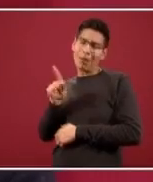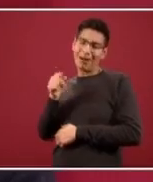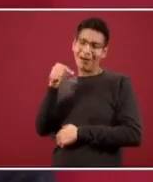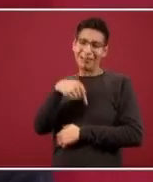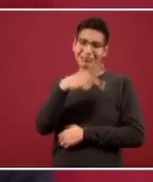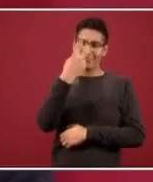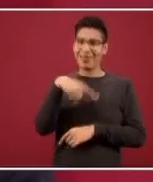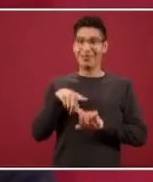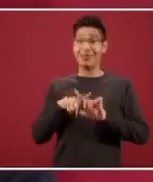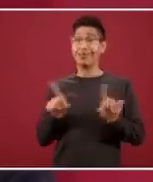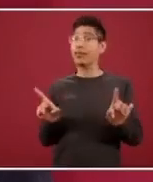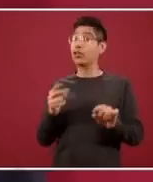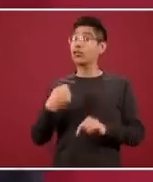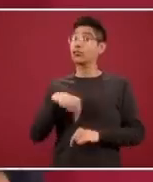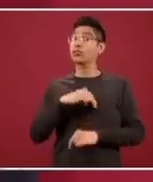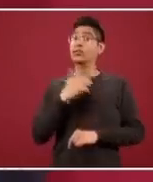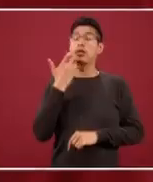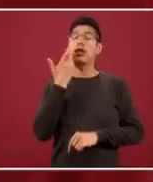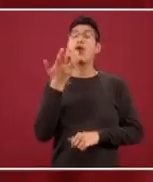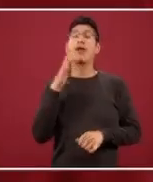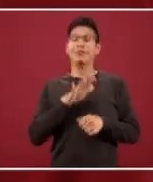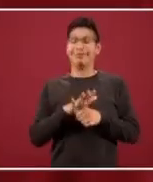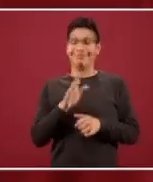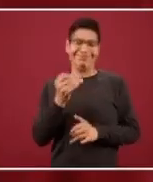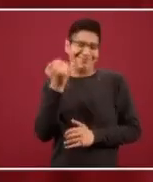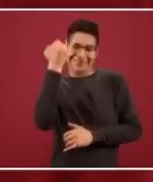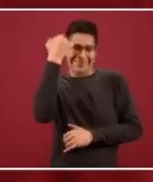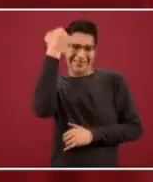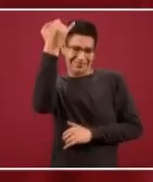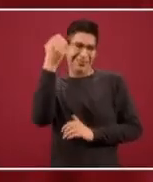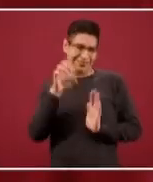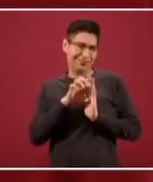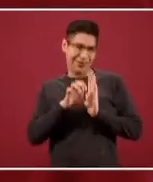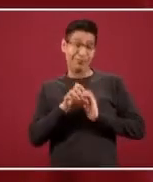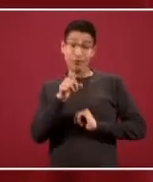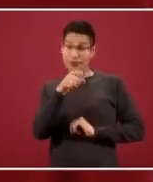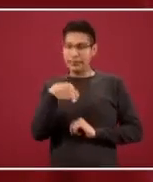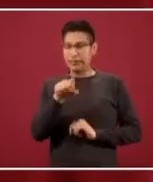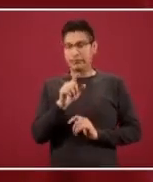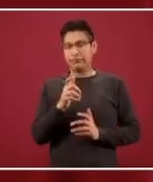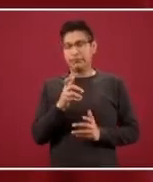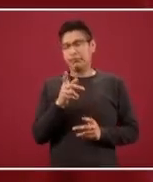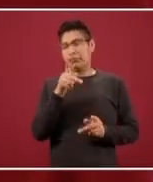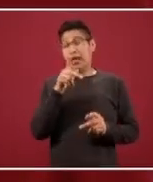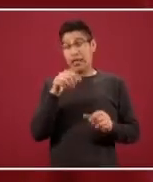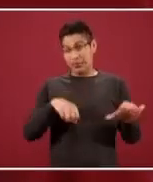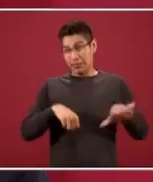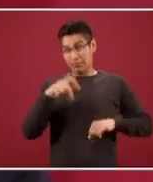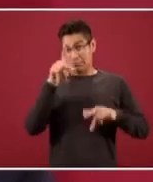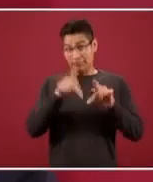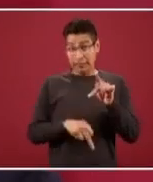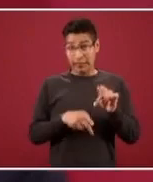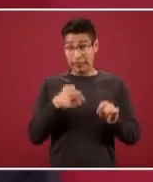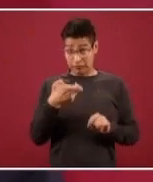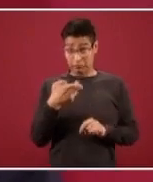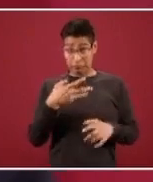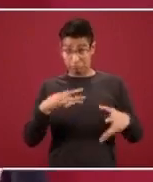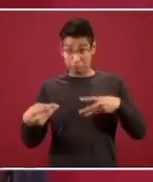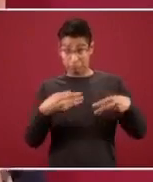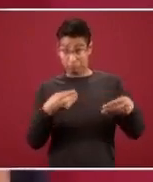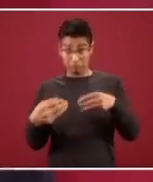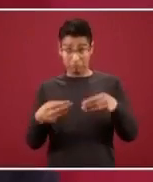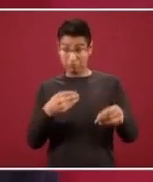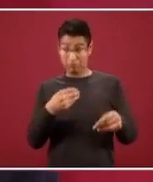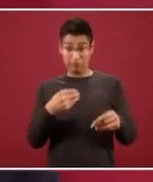una disminución. Mira, si lo paramos, de todas maneras el virus no se va a parar, hace ratito lo expliqué. El virus,